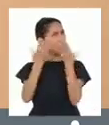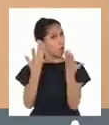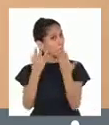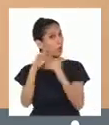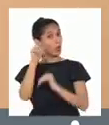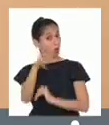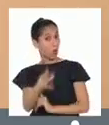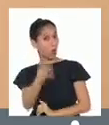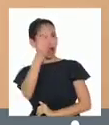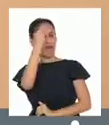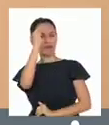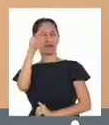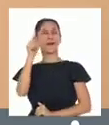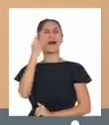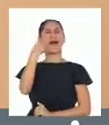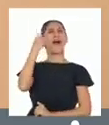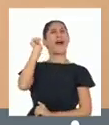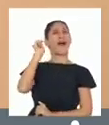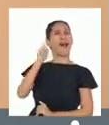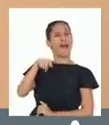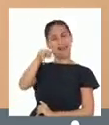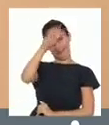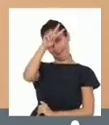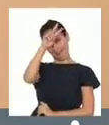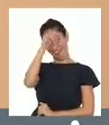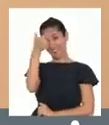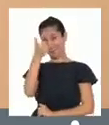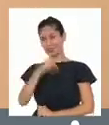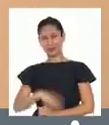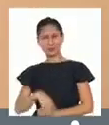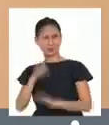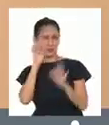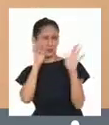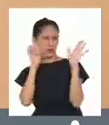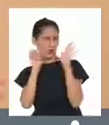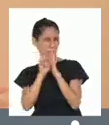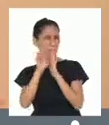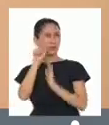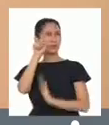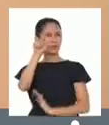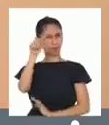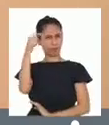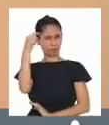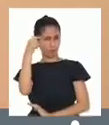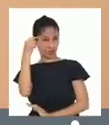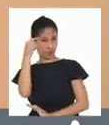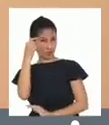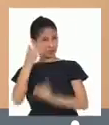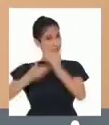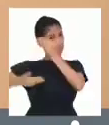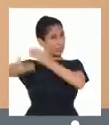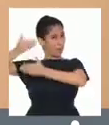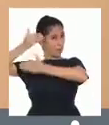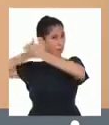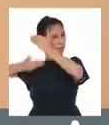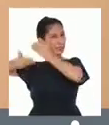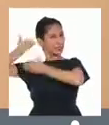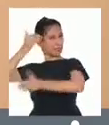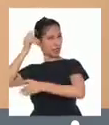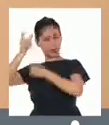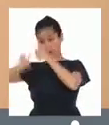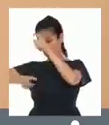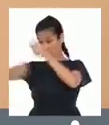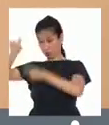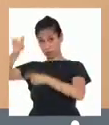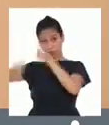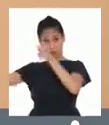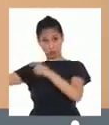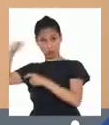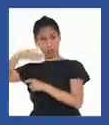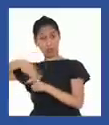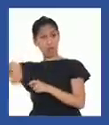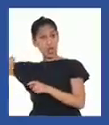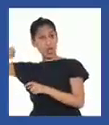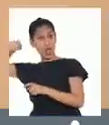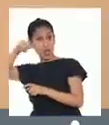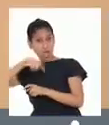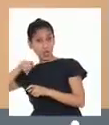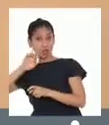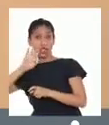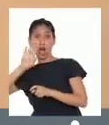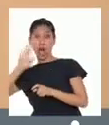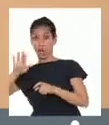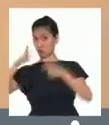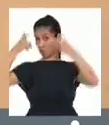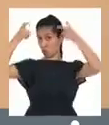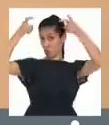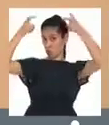Por ejemplo, ¿tú crees que nuestros antepasados que vivieron en la época colonial podían elegir al virrey?